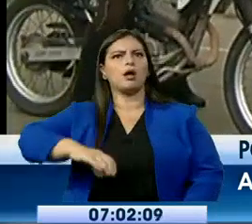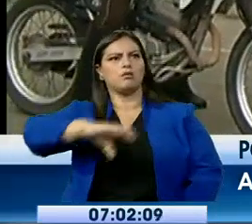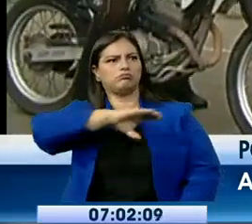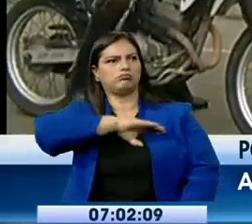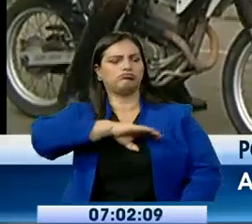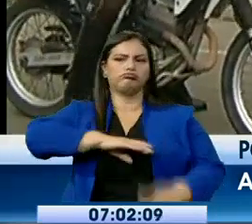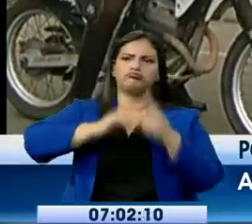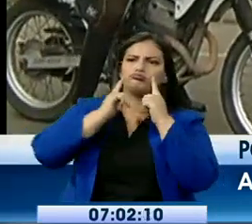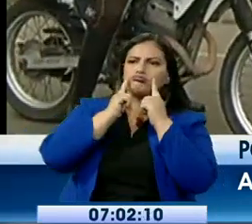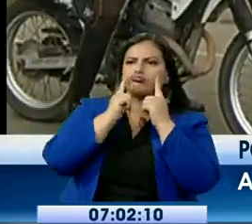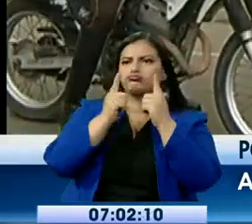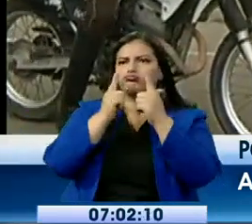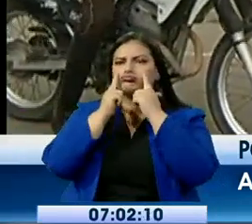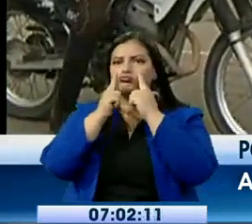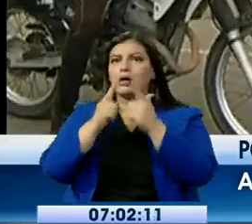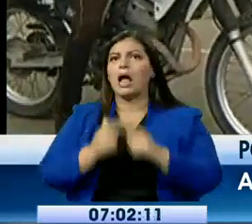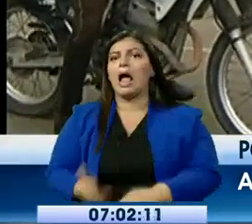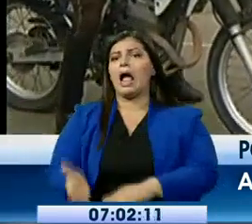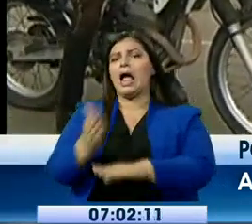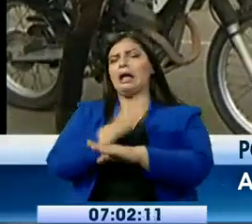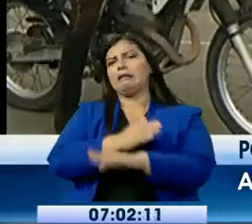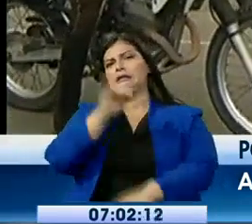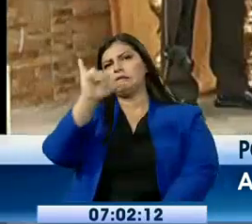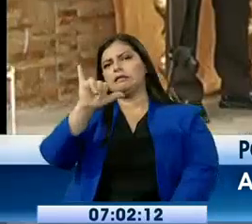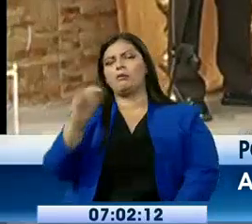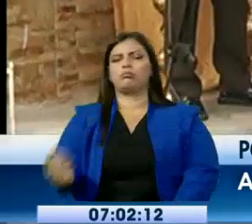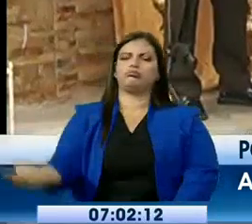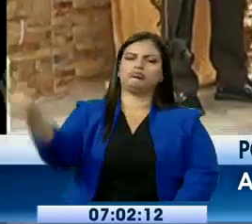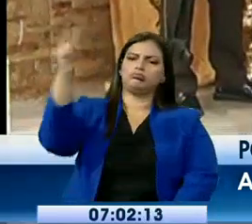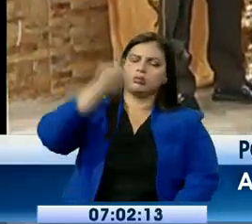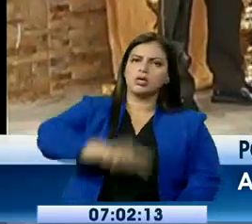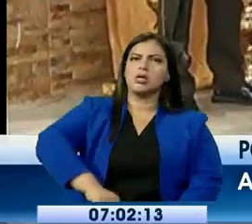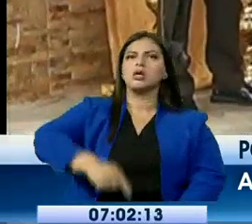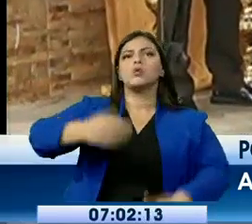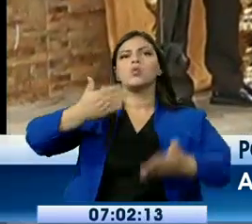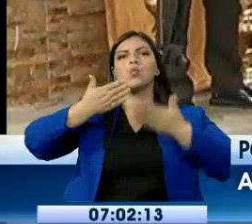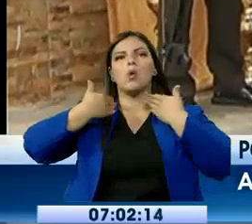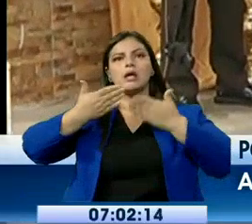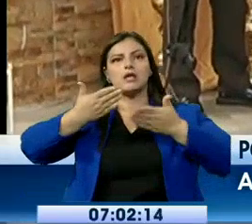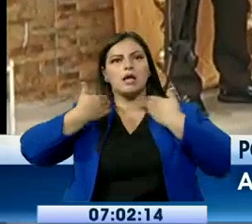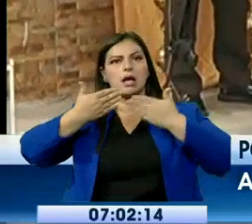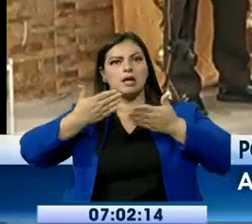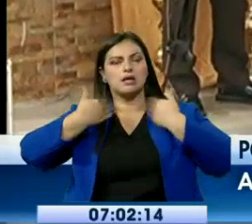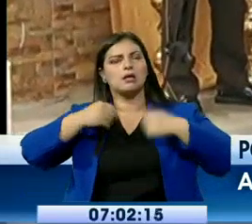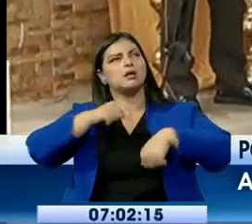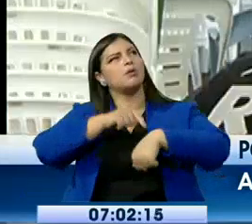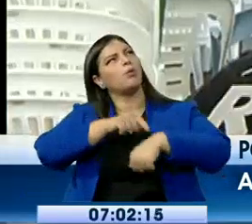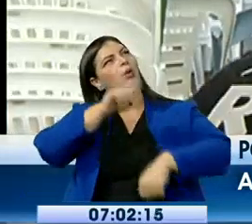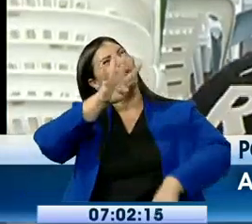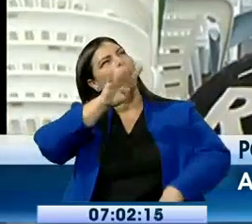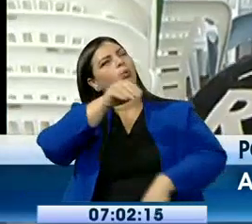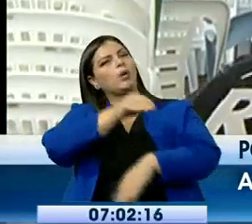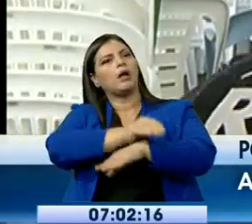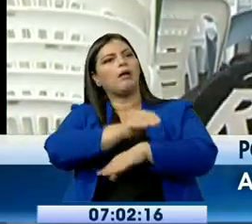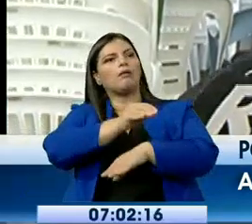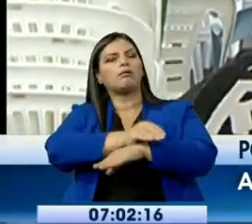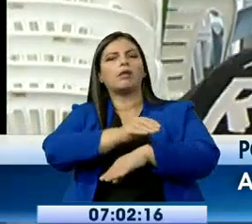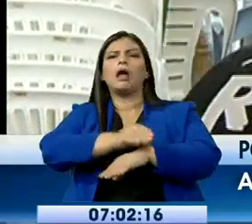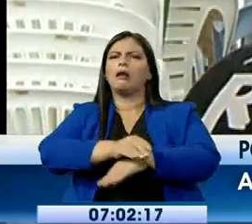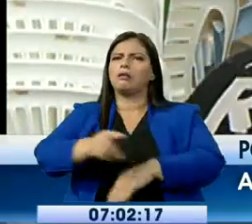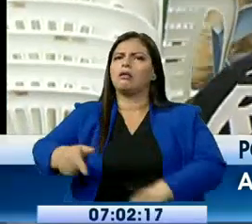una seria afectación a su salud. Y él llegó el día sábado aquí a las 4 de la tarde. Llegó con